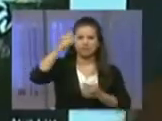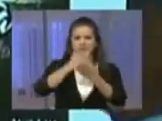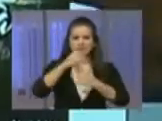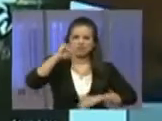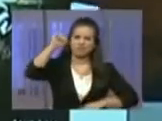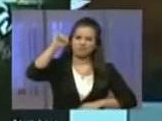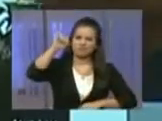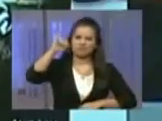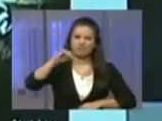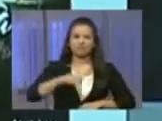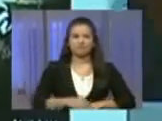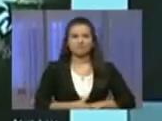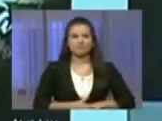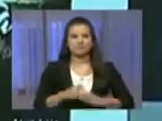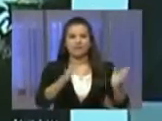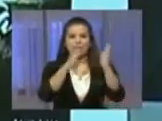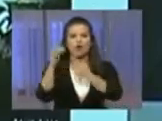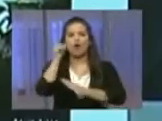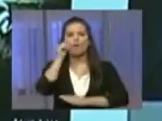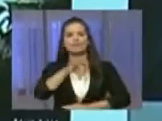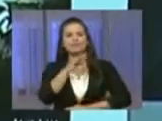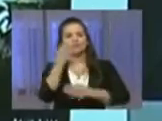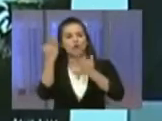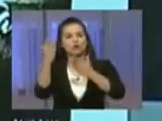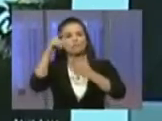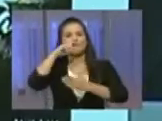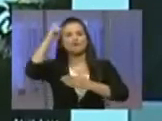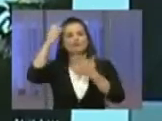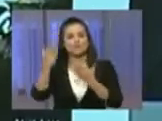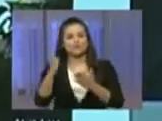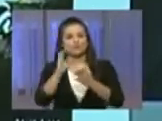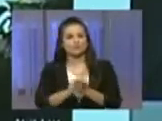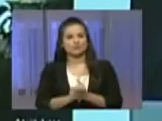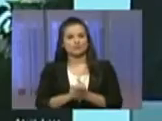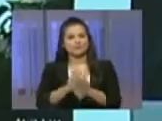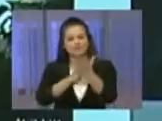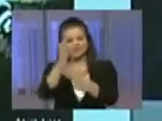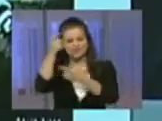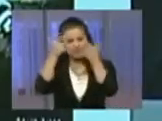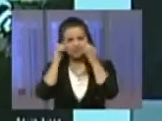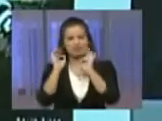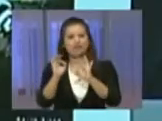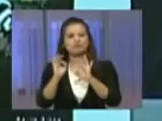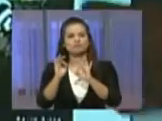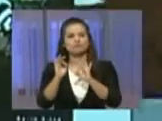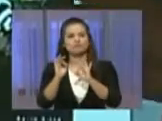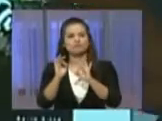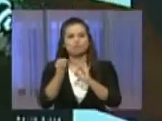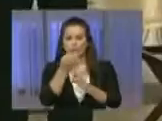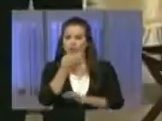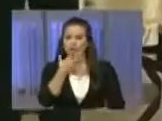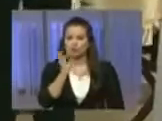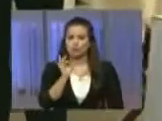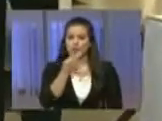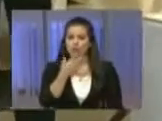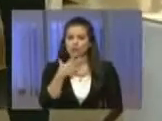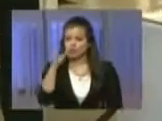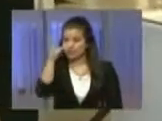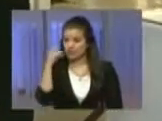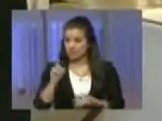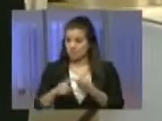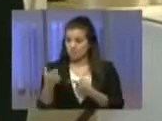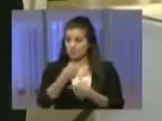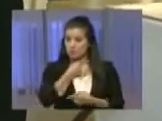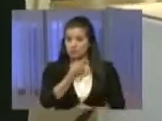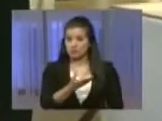el de Don Nicolás Maduro moros le al tacha vista Está bonita verdad Cia te gusta